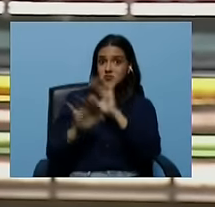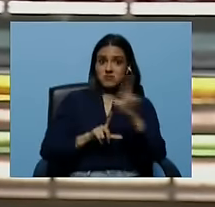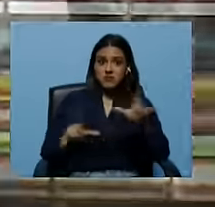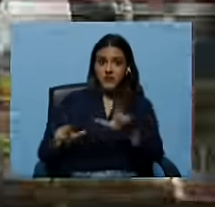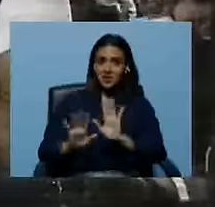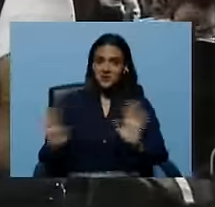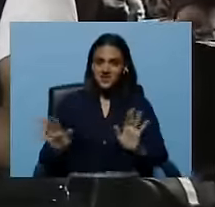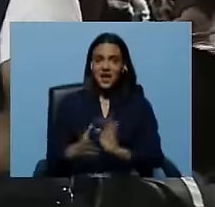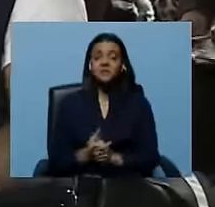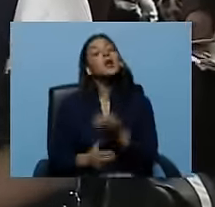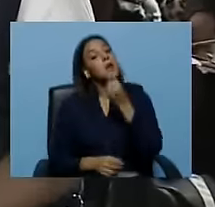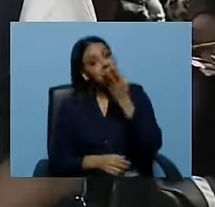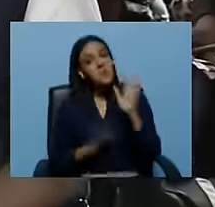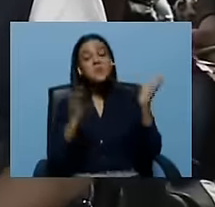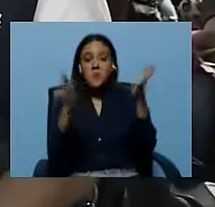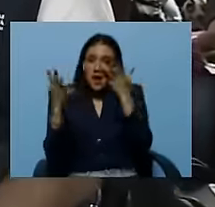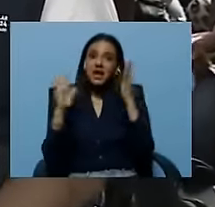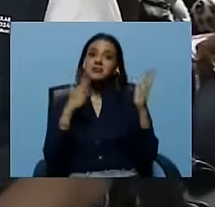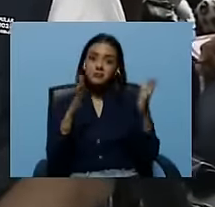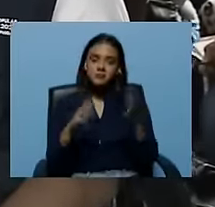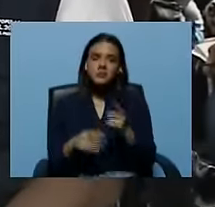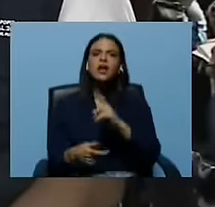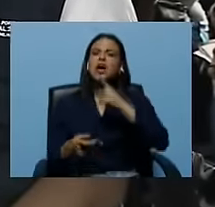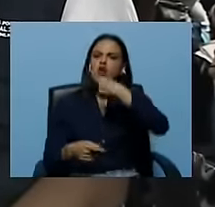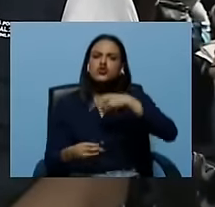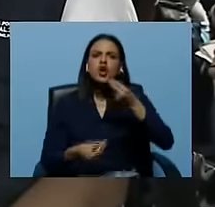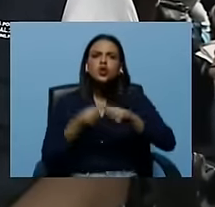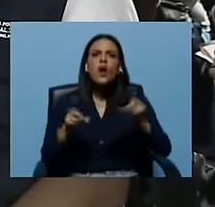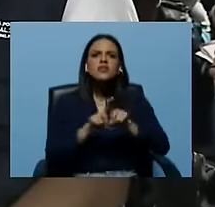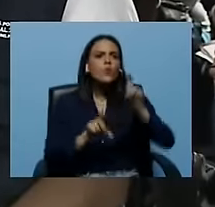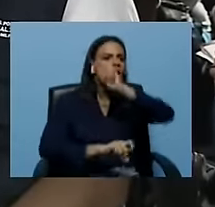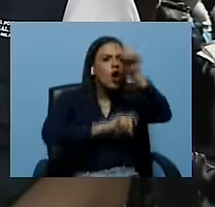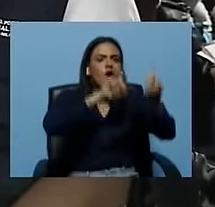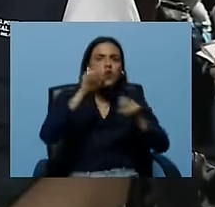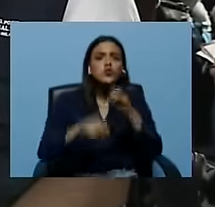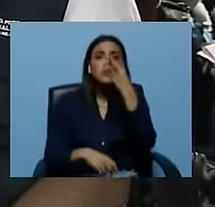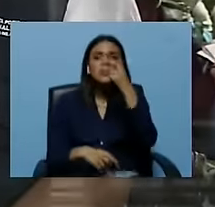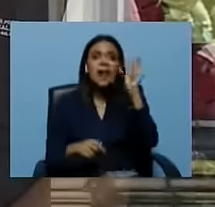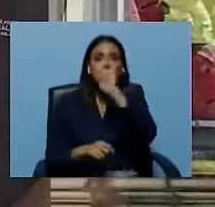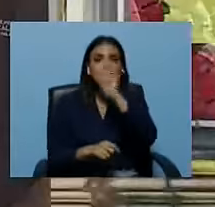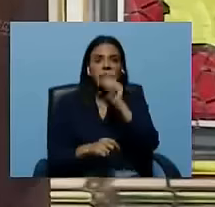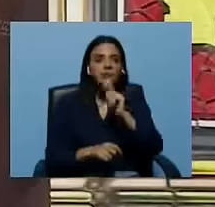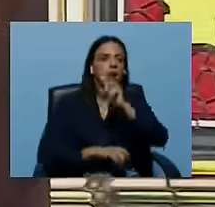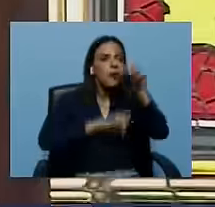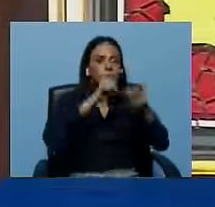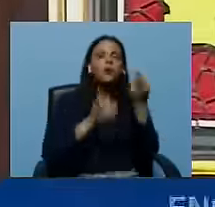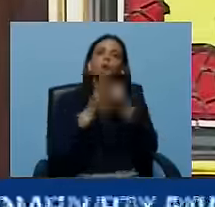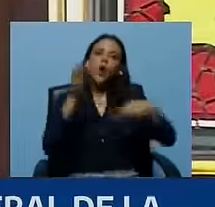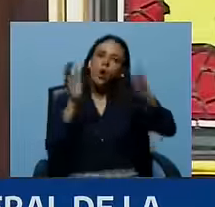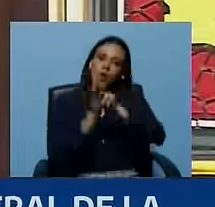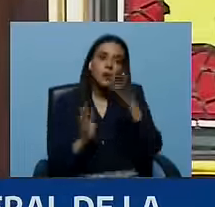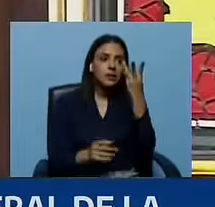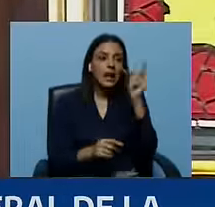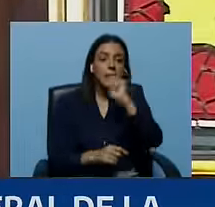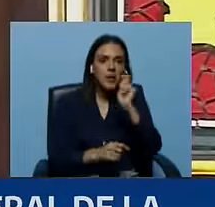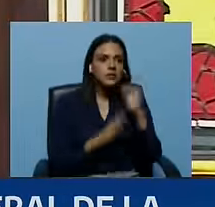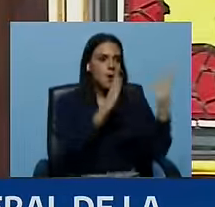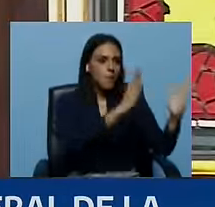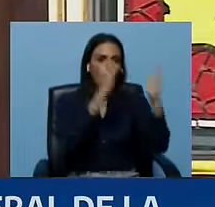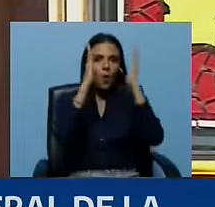fíjate, una consulta trimestral para que ustedes